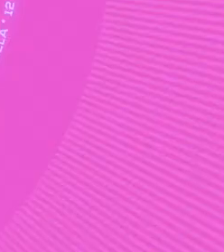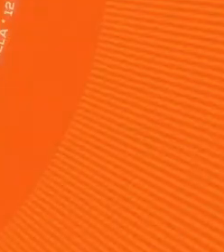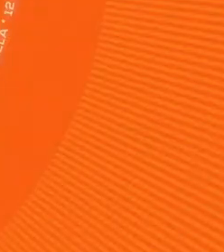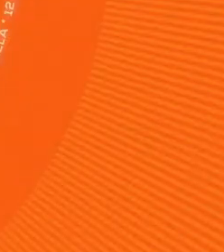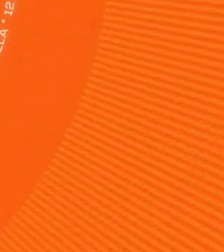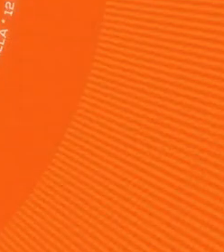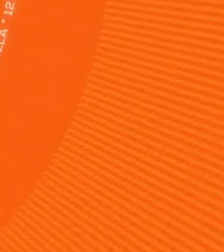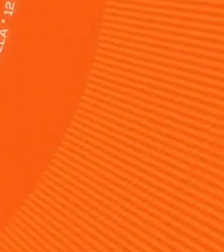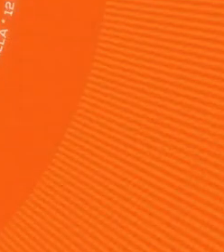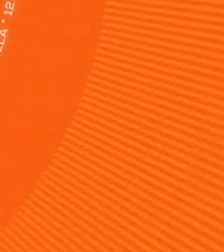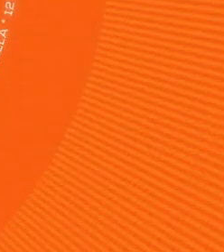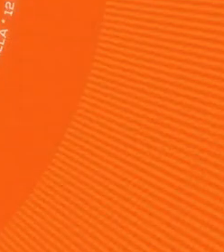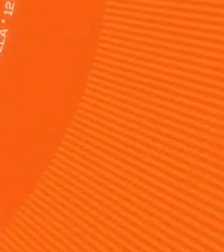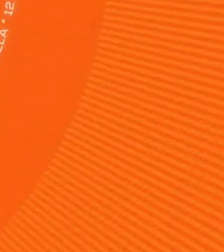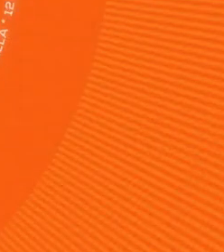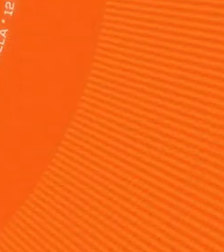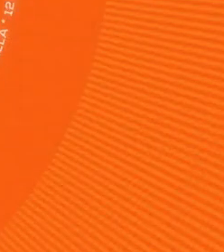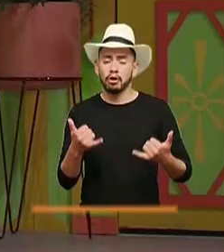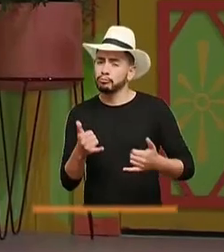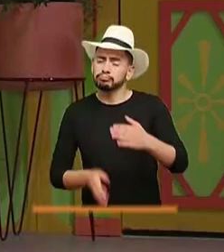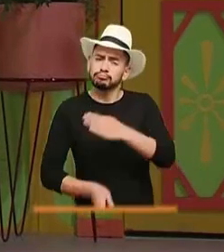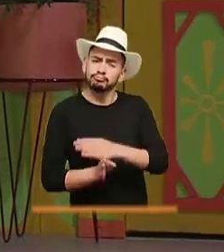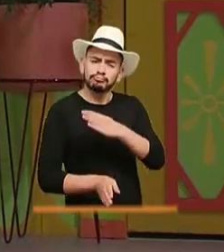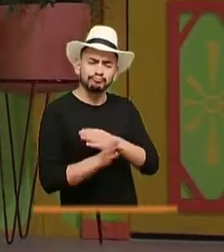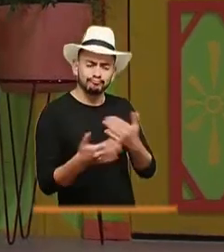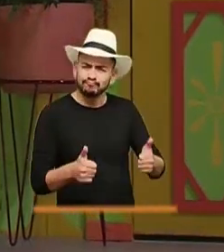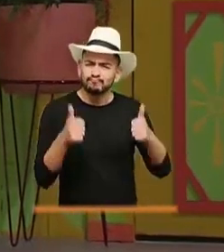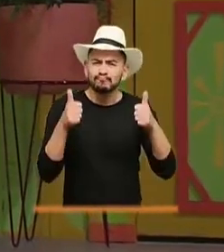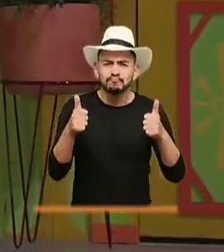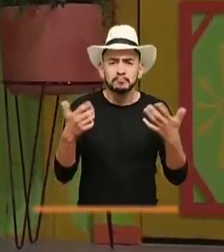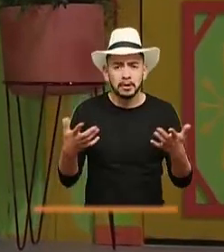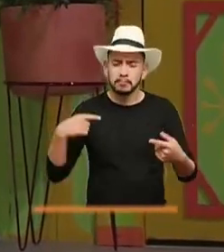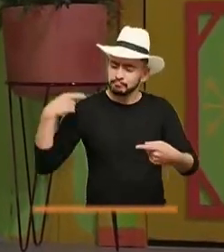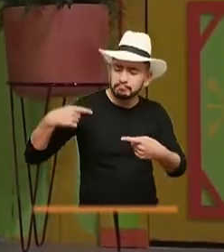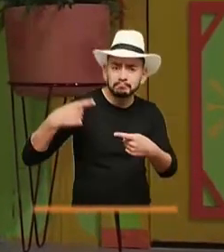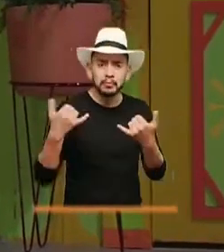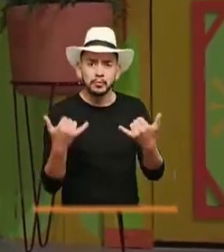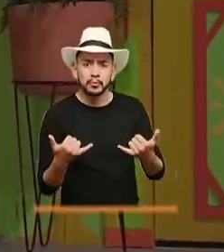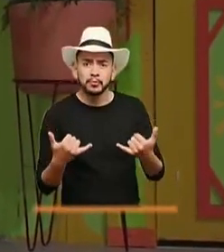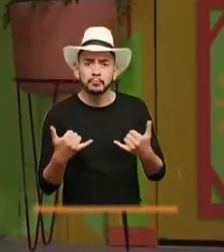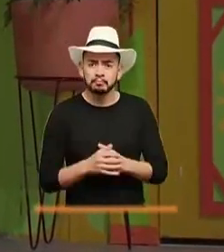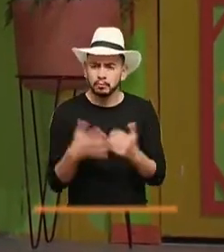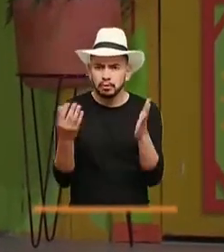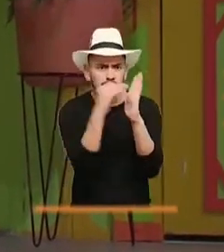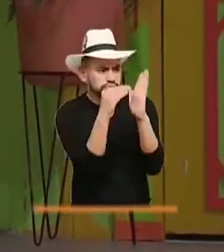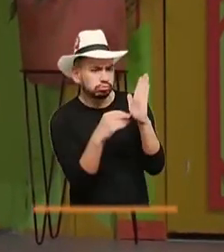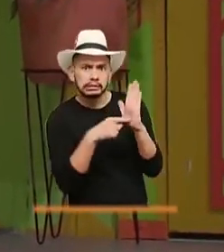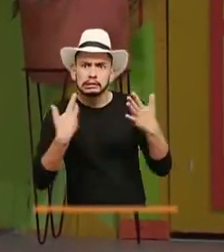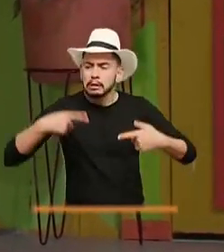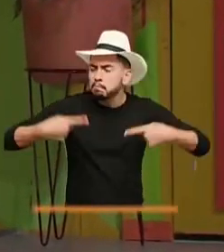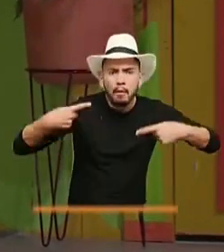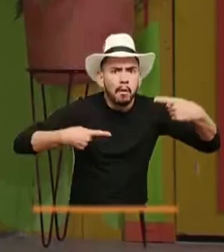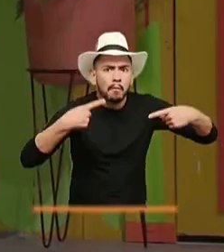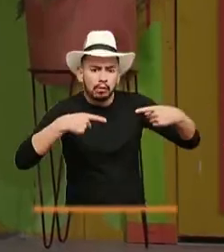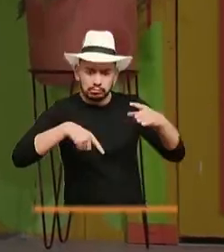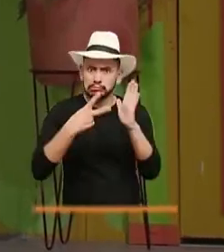Continuamos con esta semifinal de la 16ª versión del Festival Nacional de la Trova Ciudad de Medellín 2020 en este